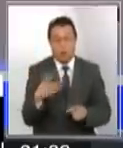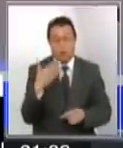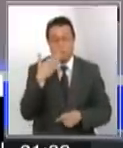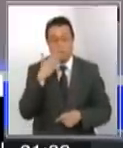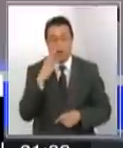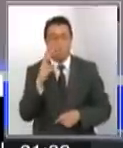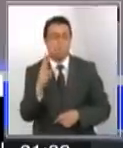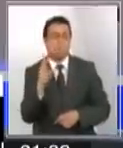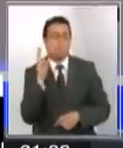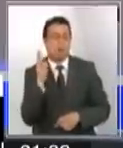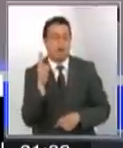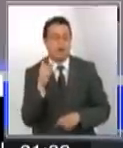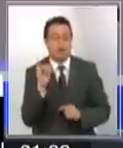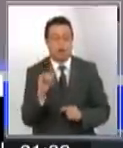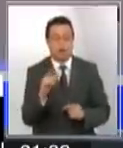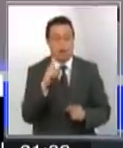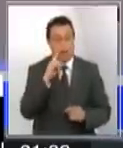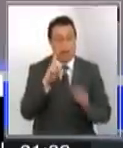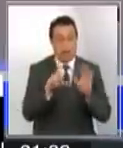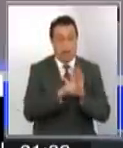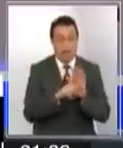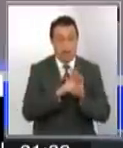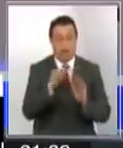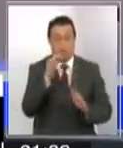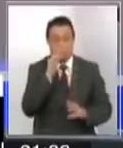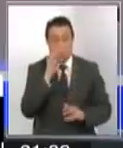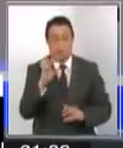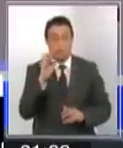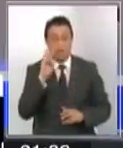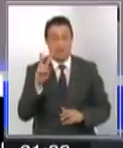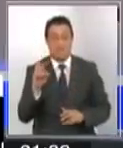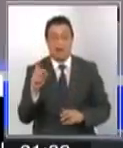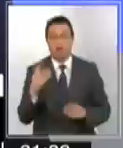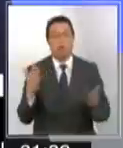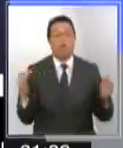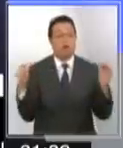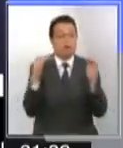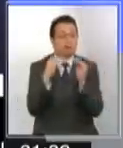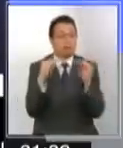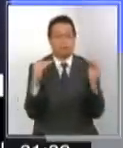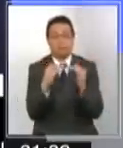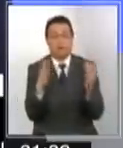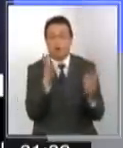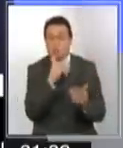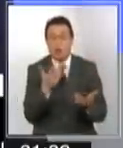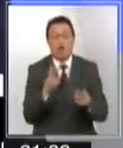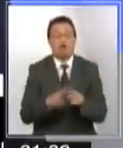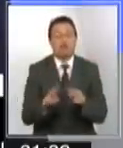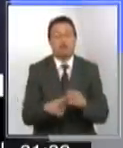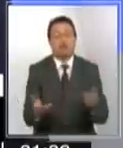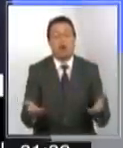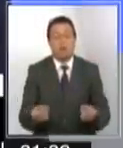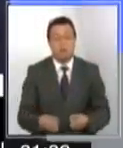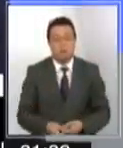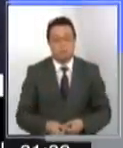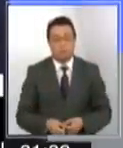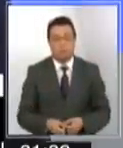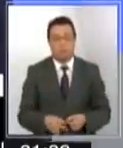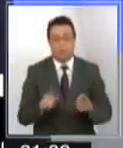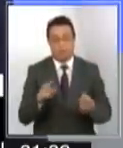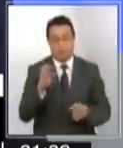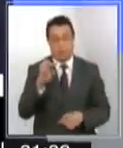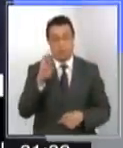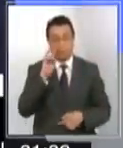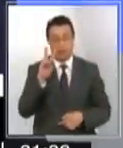prohibir también y declarar ilegal el consumo privado? Porque si no, no hay coherencia. No, porque... ¿Cómo se soluciona? En el ámbito